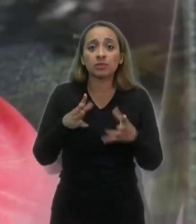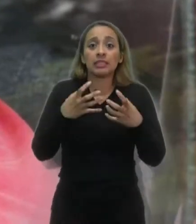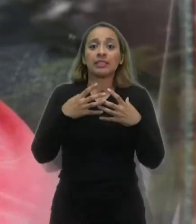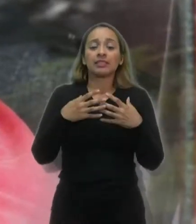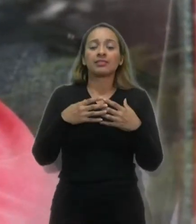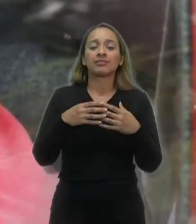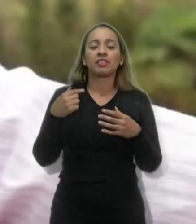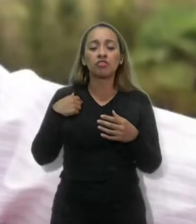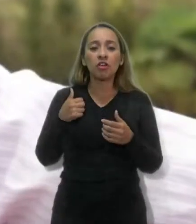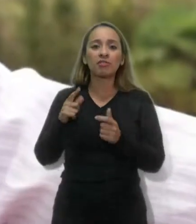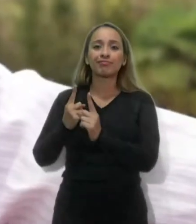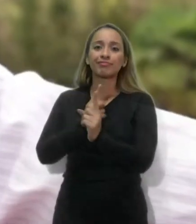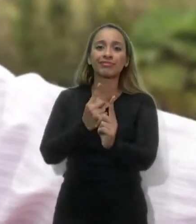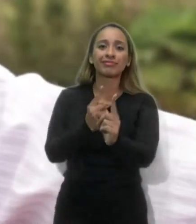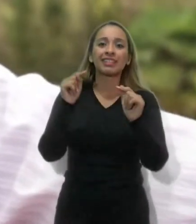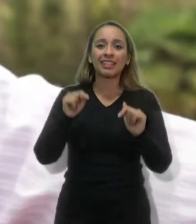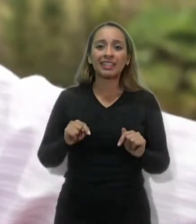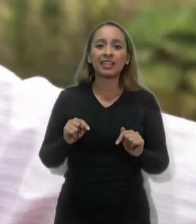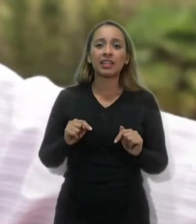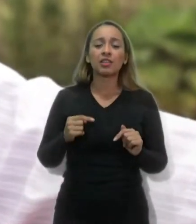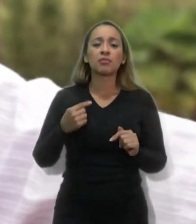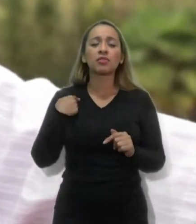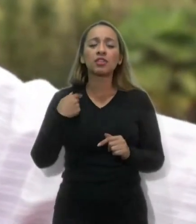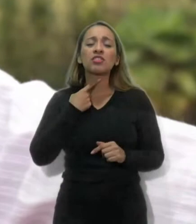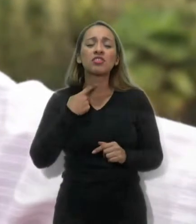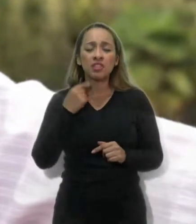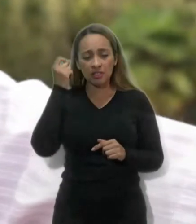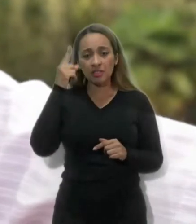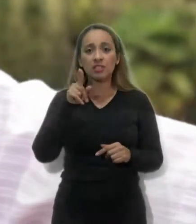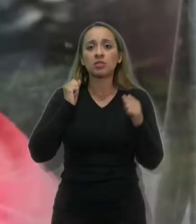porque quisiera saber si puedes estudiar la Biblia conmigo.